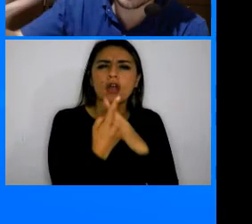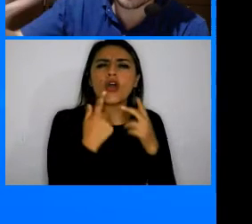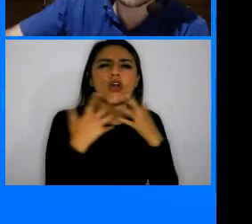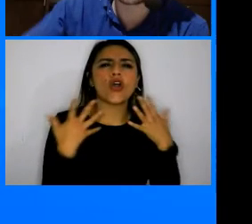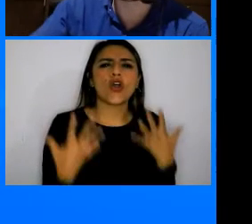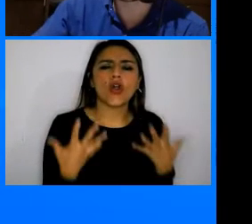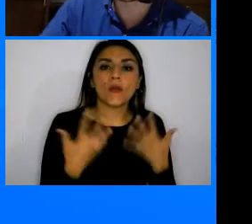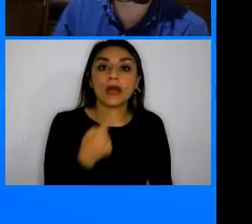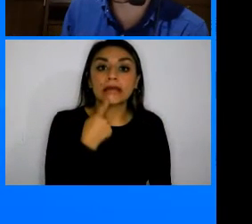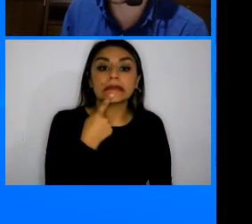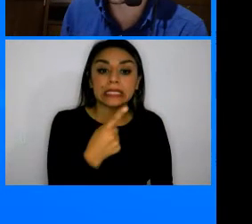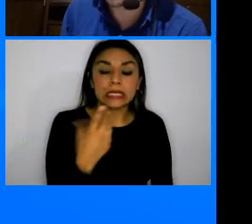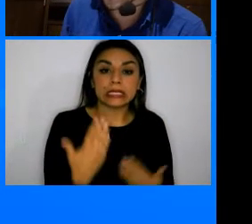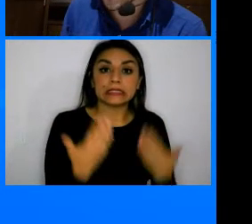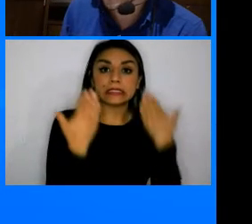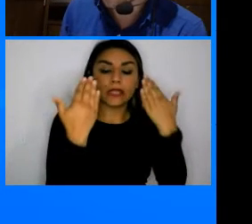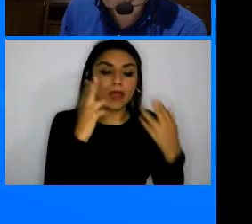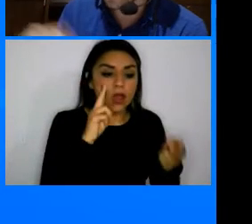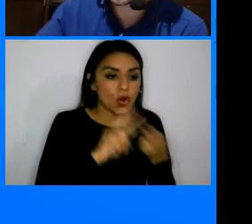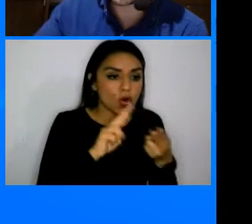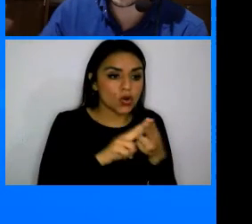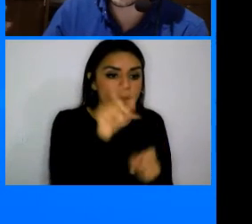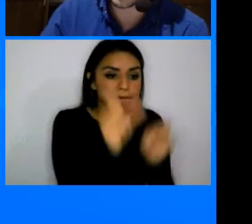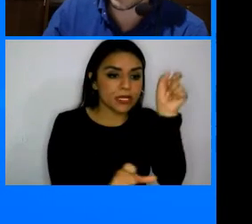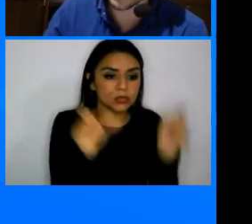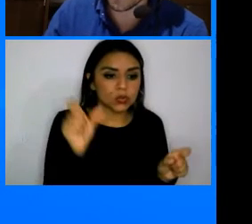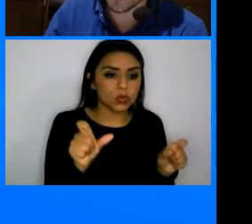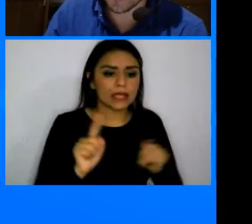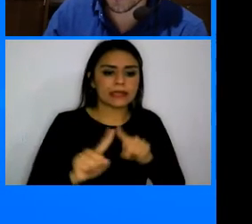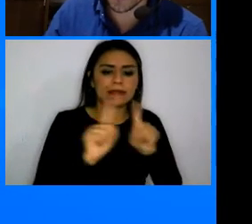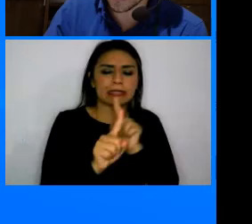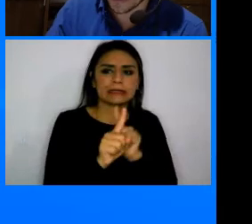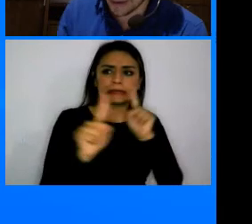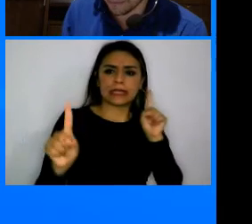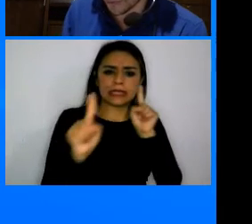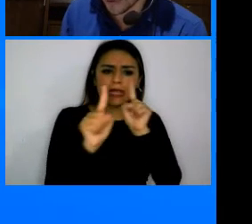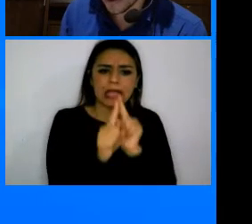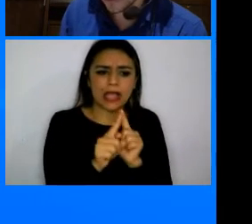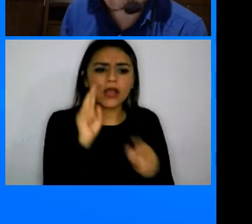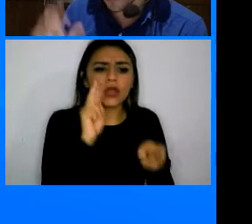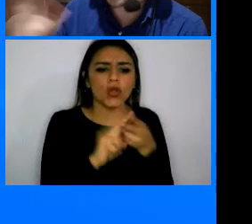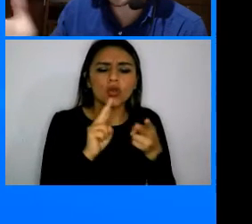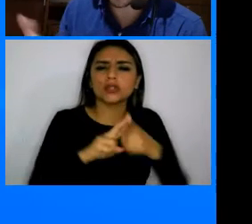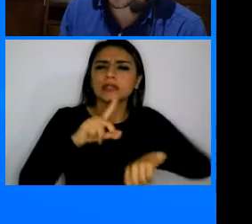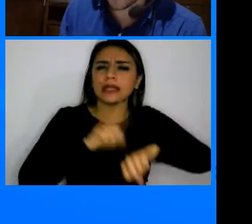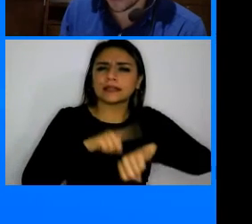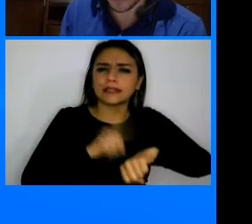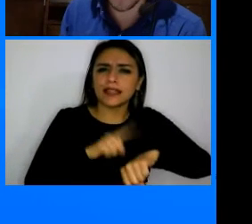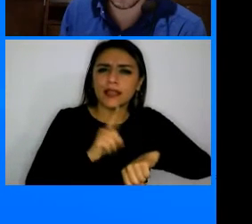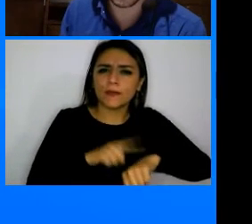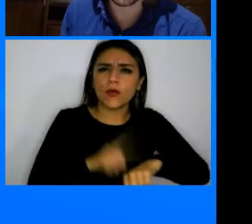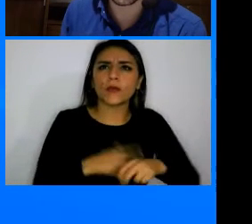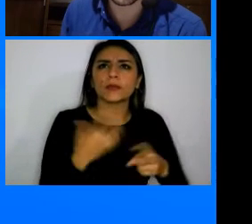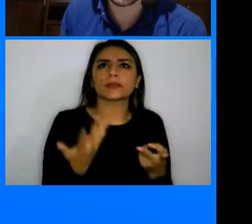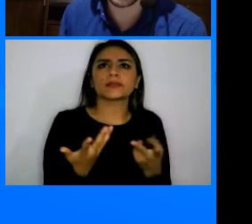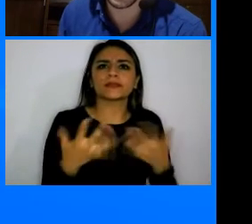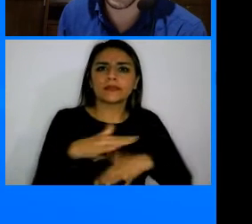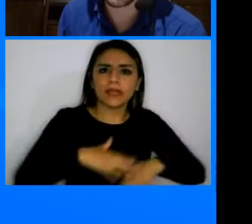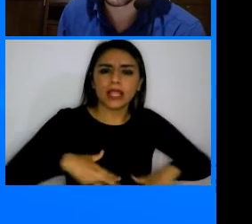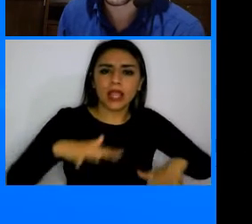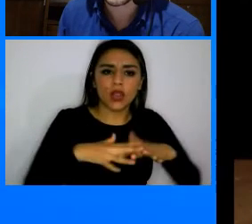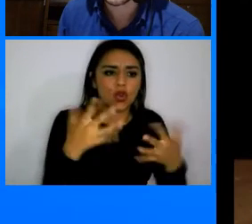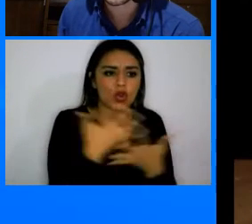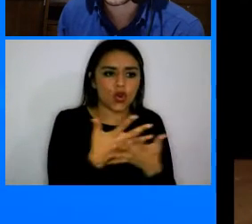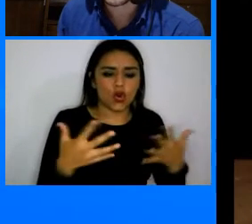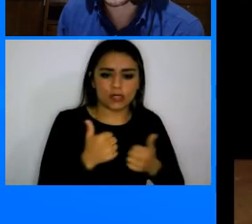nos permiten acercarnos a personas muy distanciadas de nosotros en el tiempo y muy distanciadas culturalmente de nosotros a sí